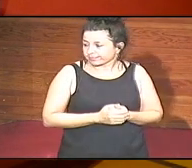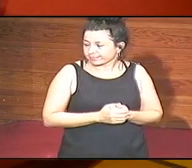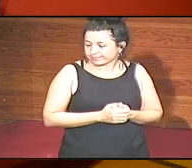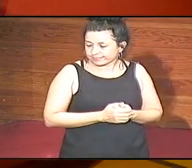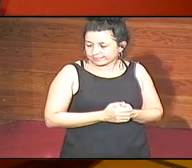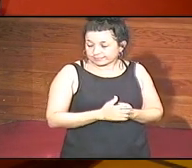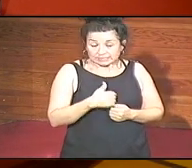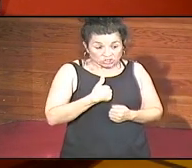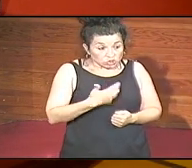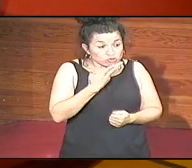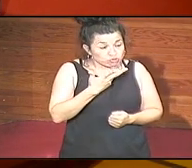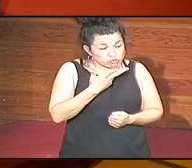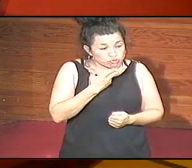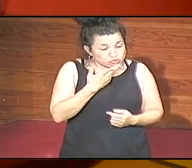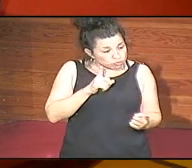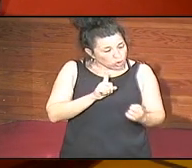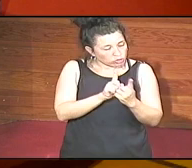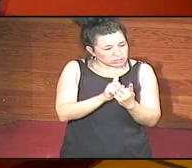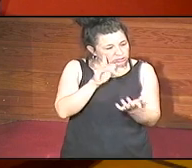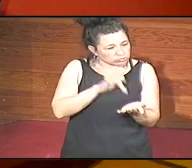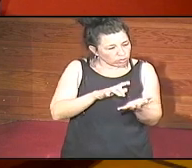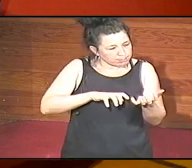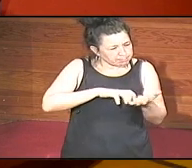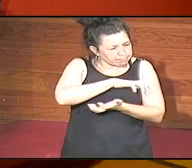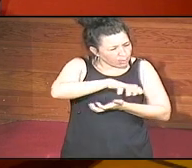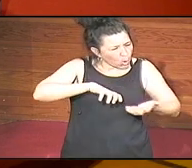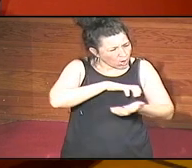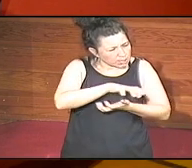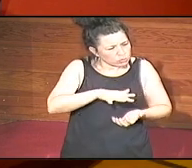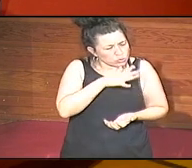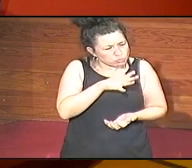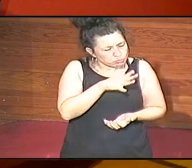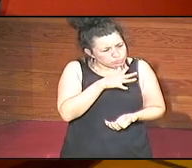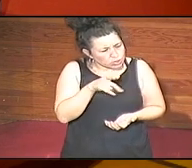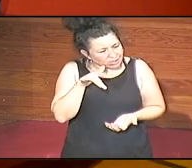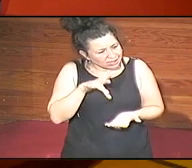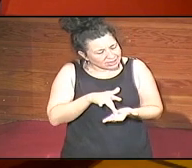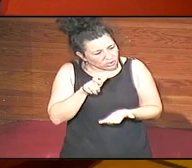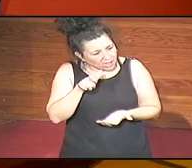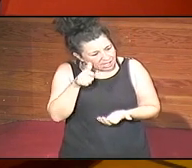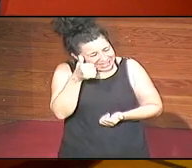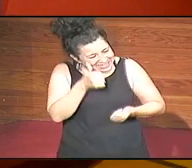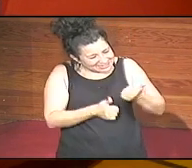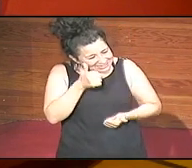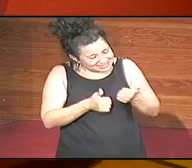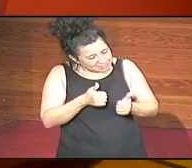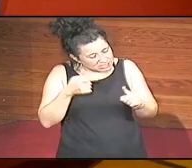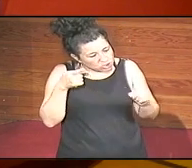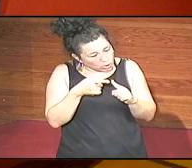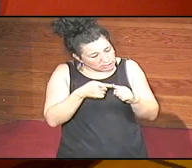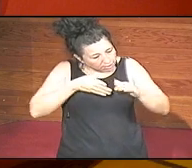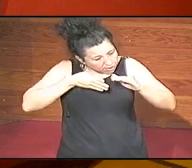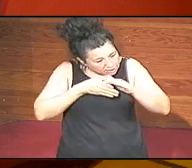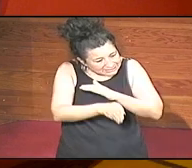cuando yo le conocí había una gran polémica en sudáfrica porque él estaba haciendo los exámenes para entrar a la filarmónica de